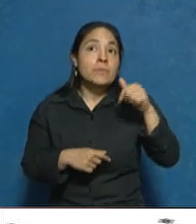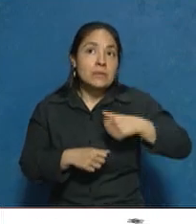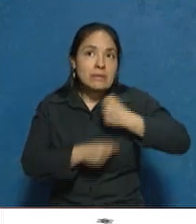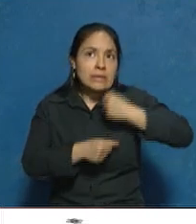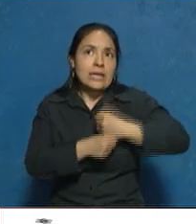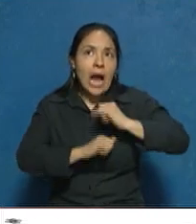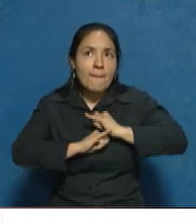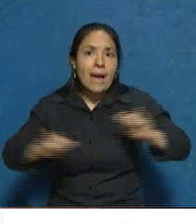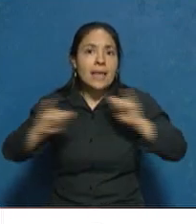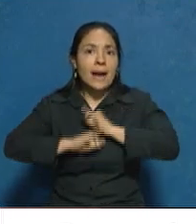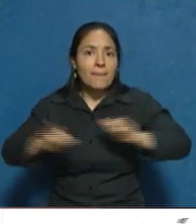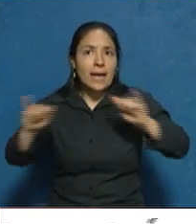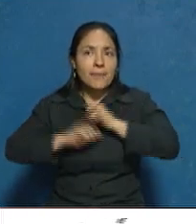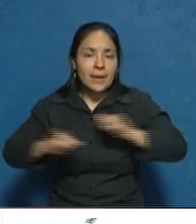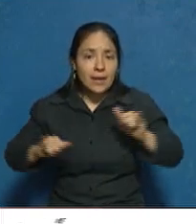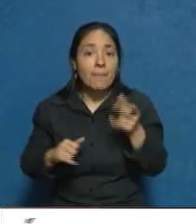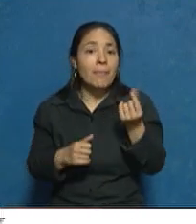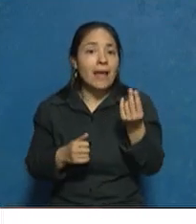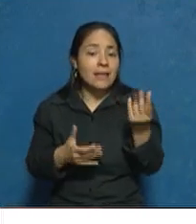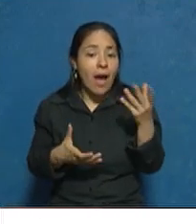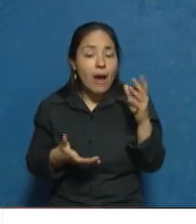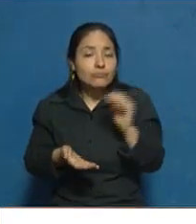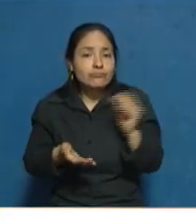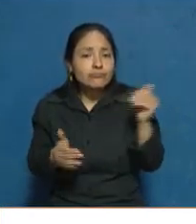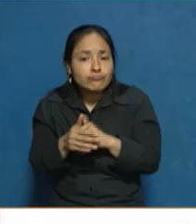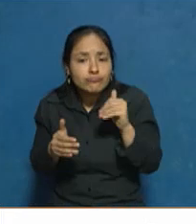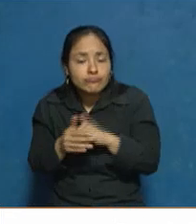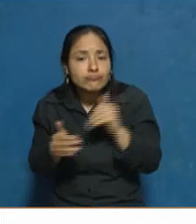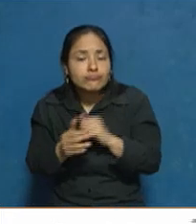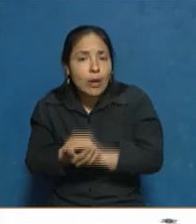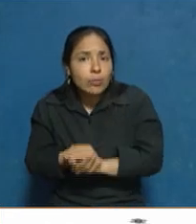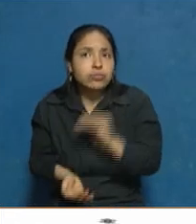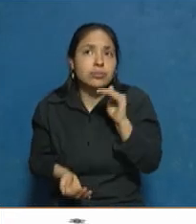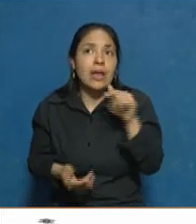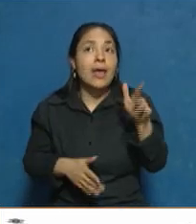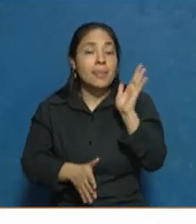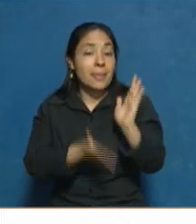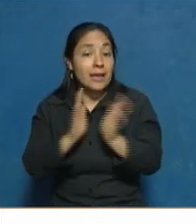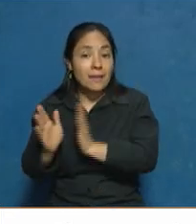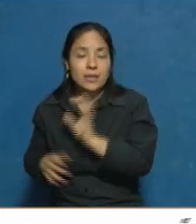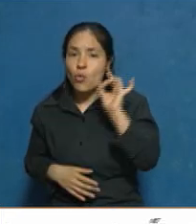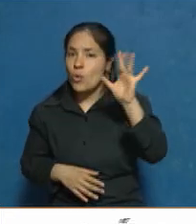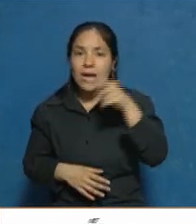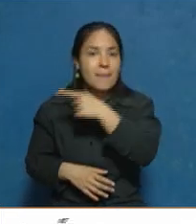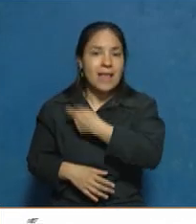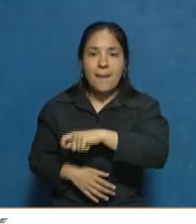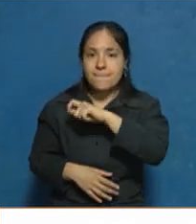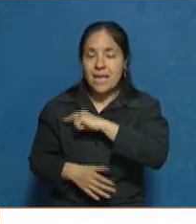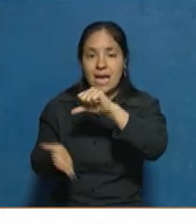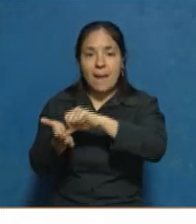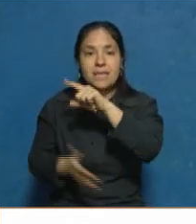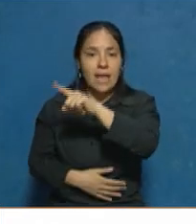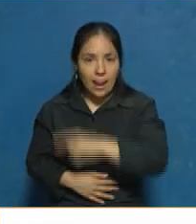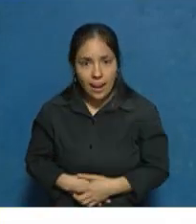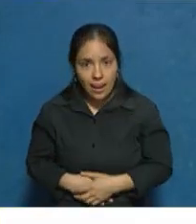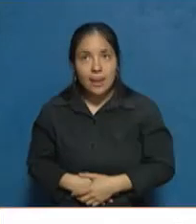distintas campañas para recaudar dinero, porque este tratamiento que decíamos, Dani, solo se hace en España, en Barcelona.